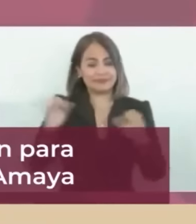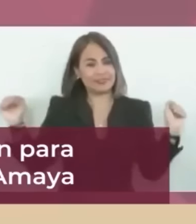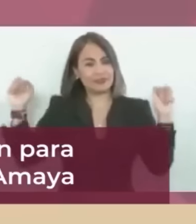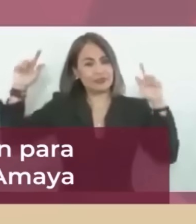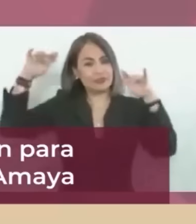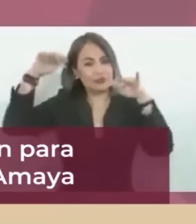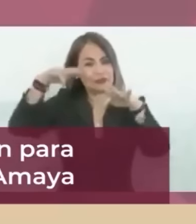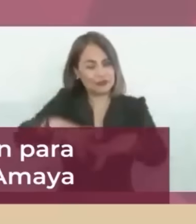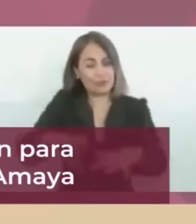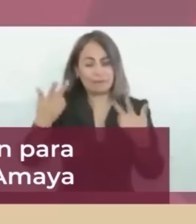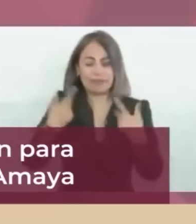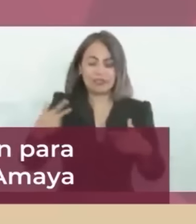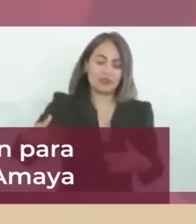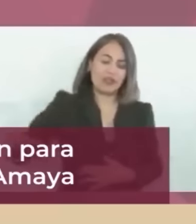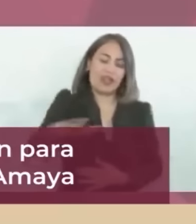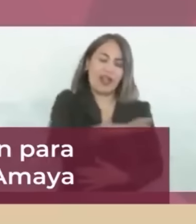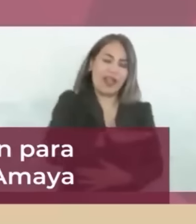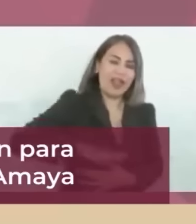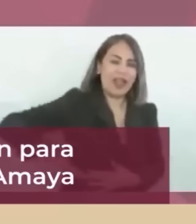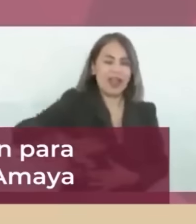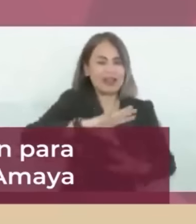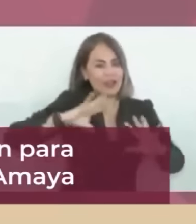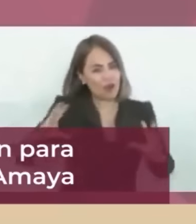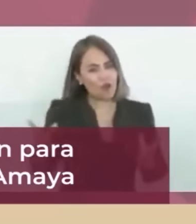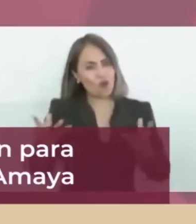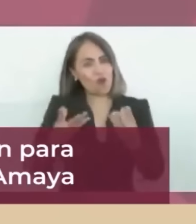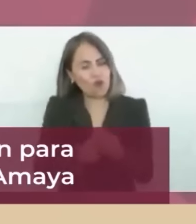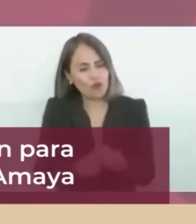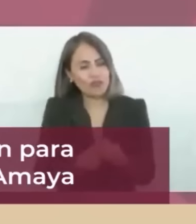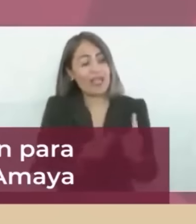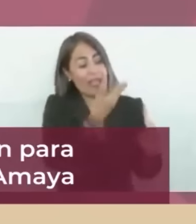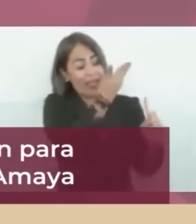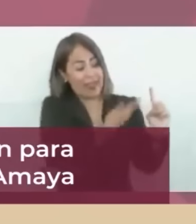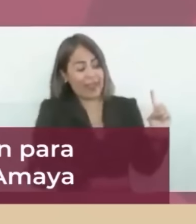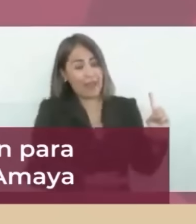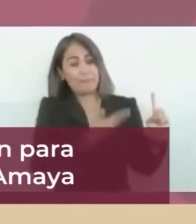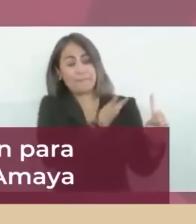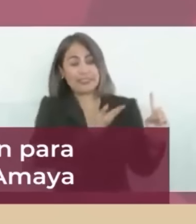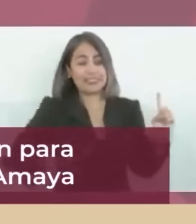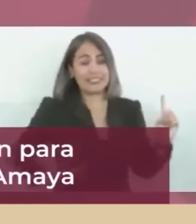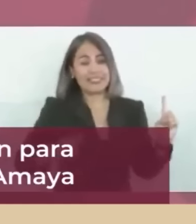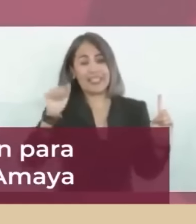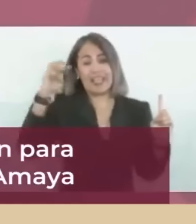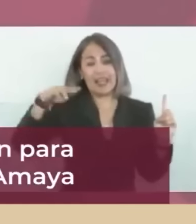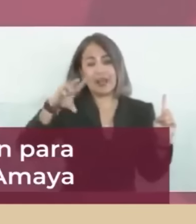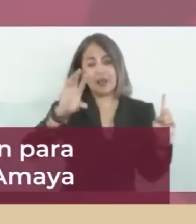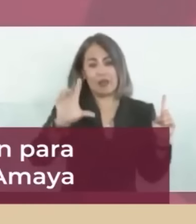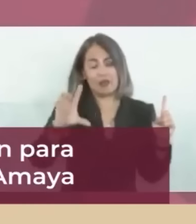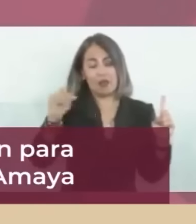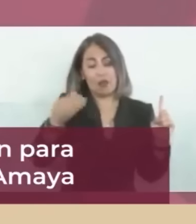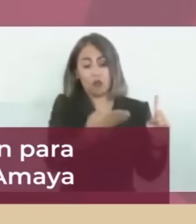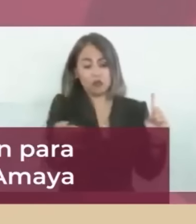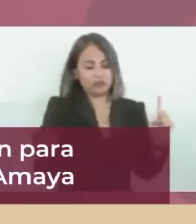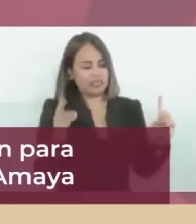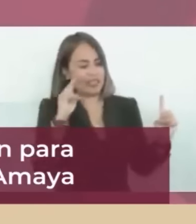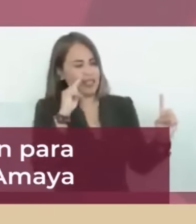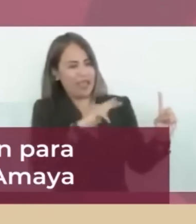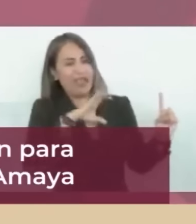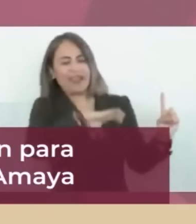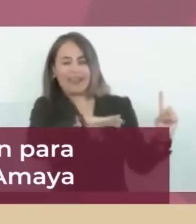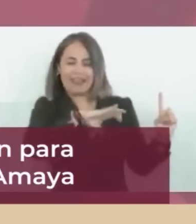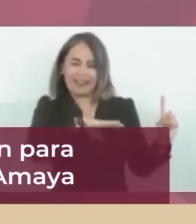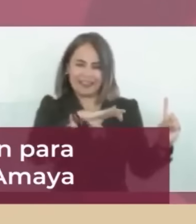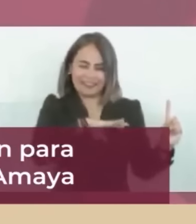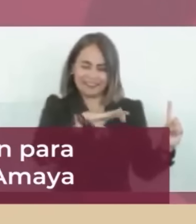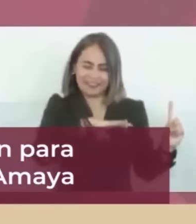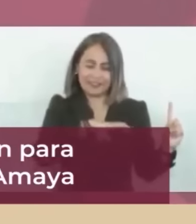del magisterio, la escuela es nuestra, becas para el bienestar Benito Juárez, y la nueva pedagogía que se incorporó a los libros de texto gratuitos.